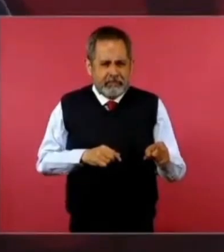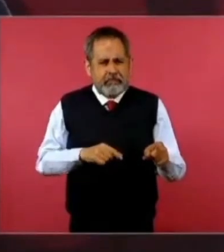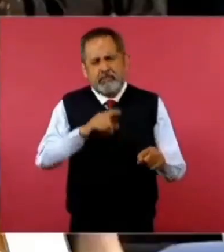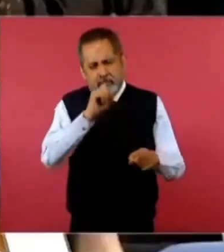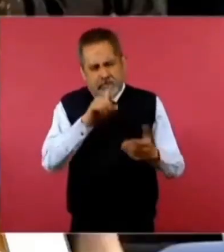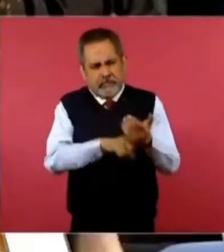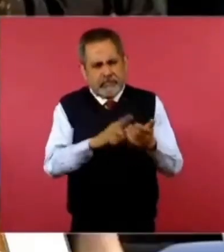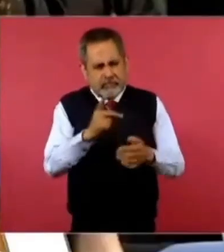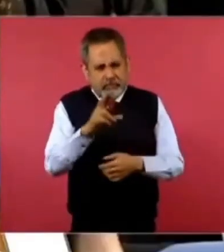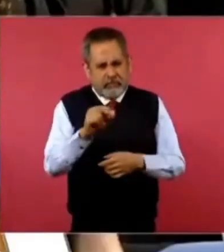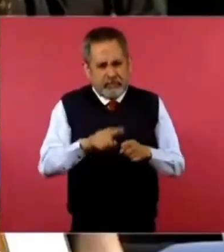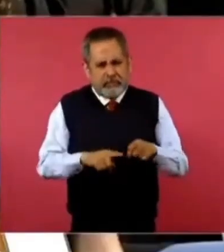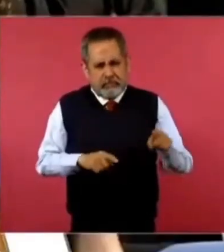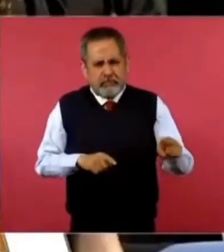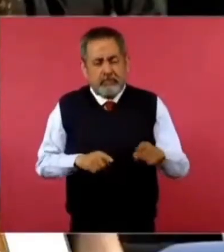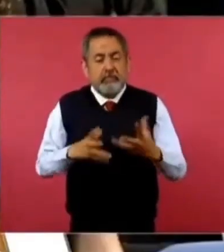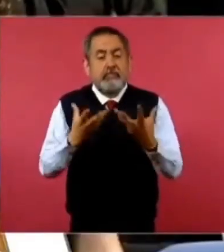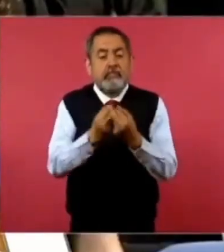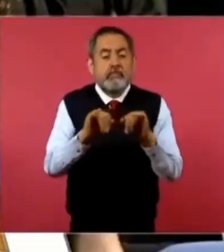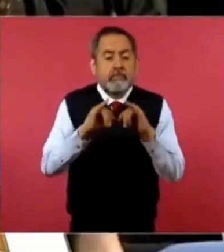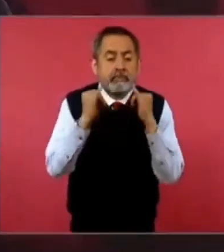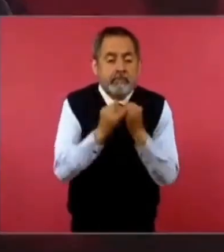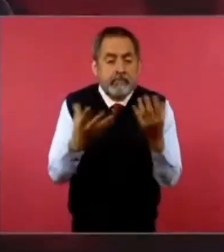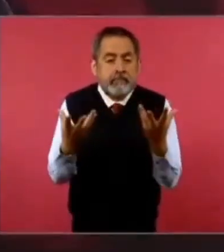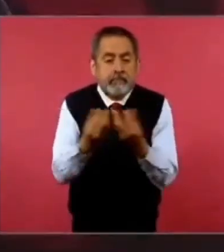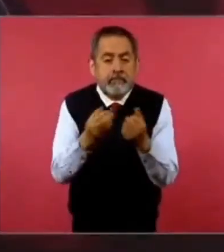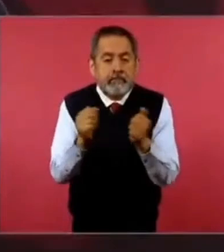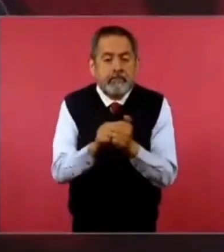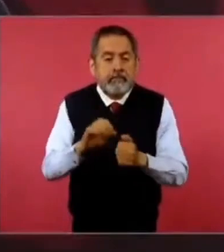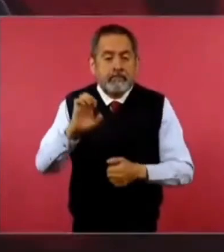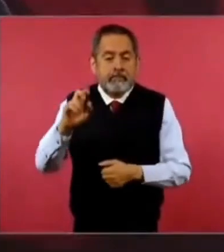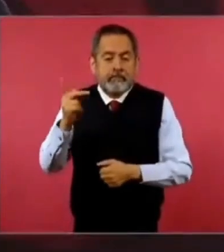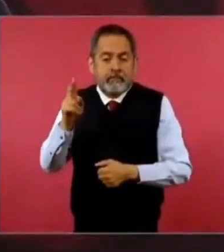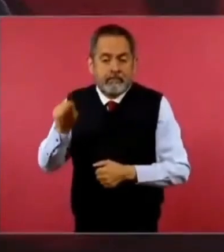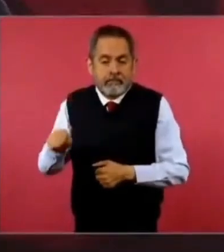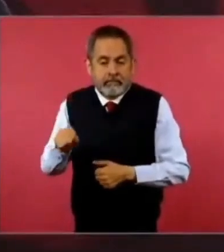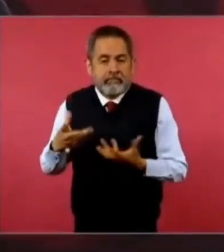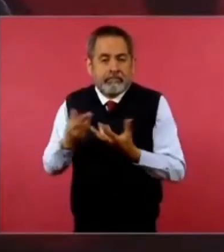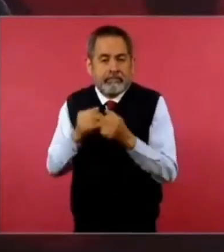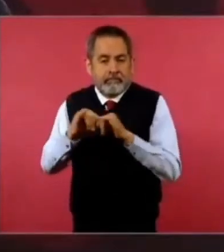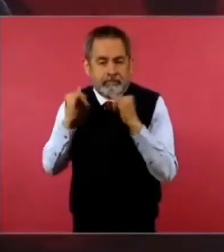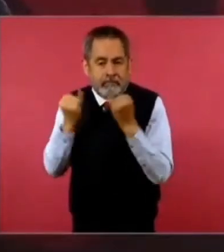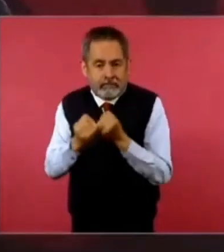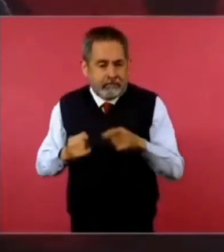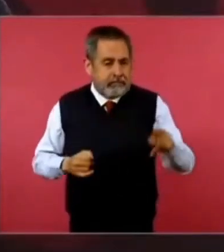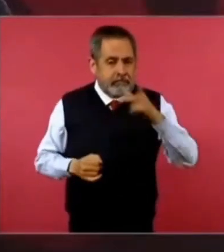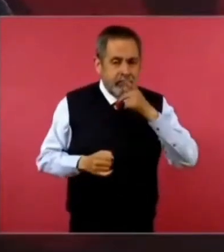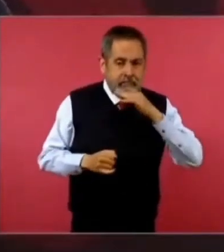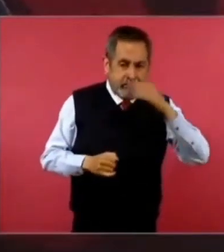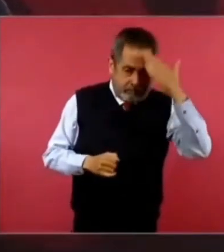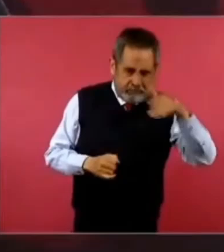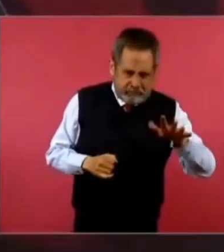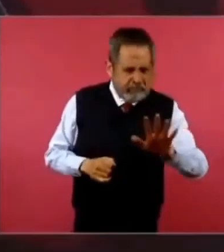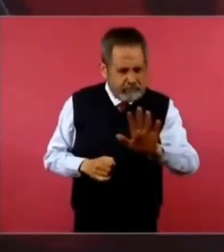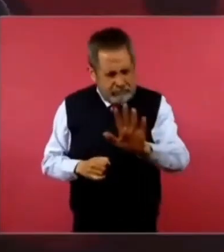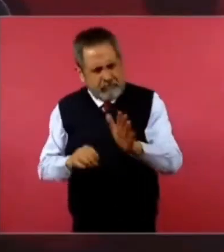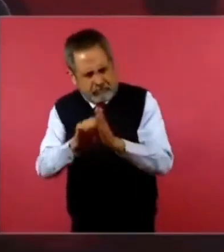del PRO. Sí, se reunieron con Peña Nieto. Pero sí saben. Sí, por